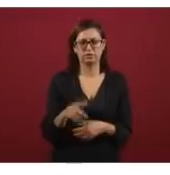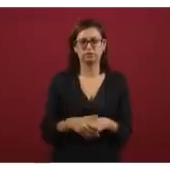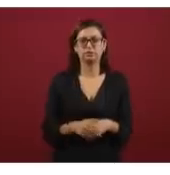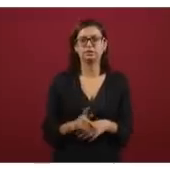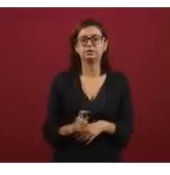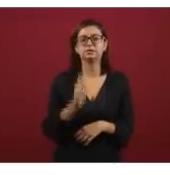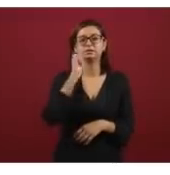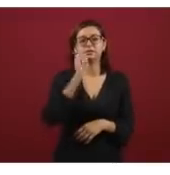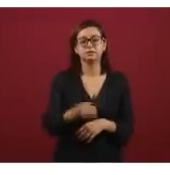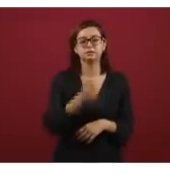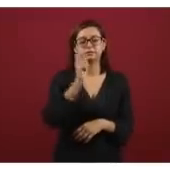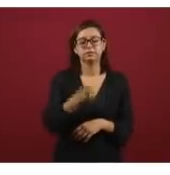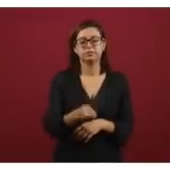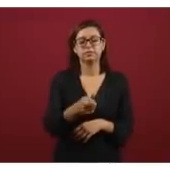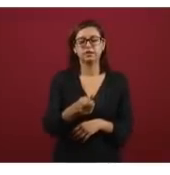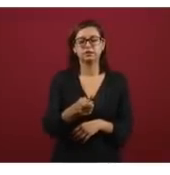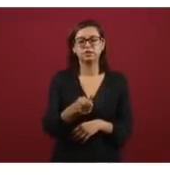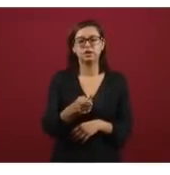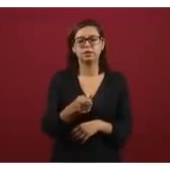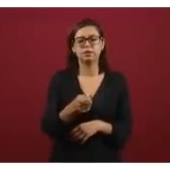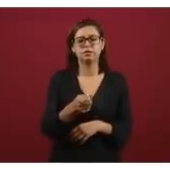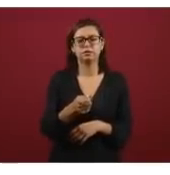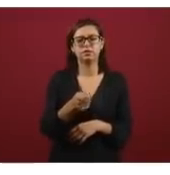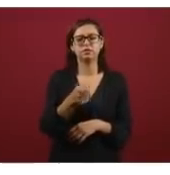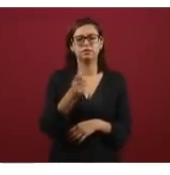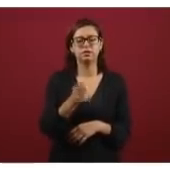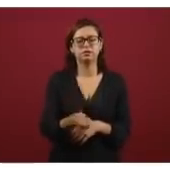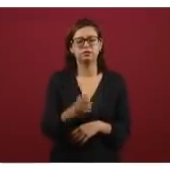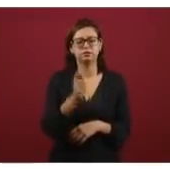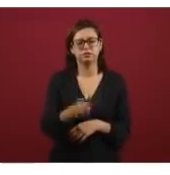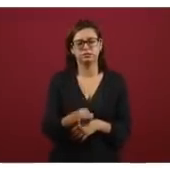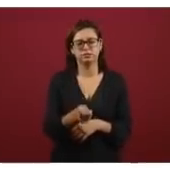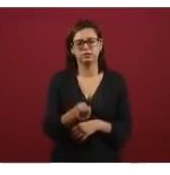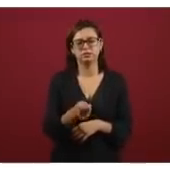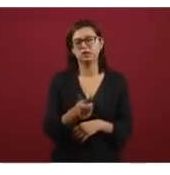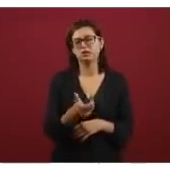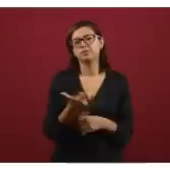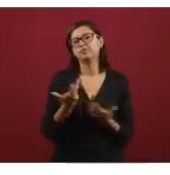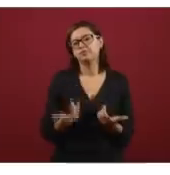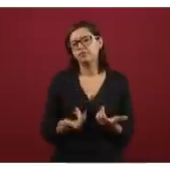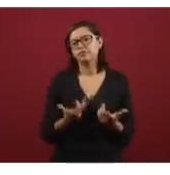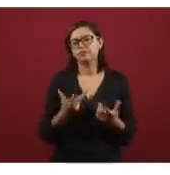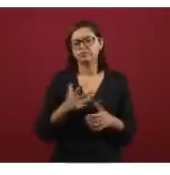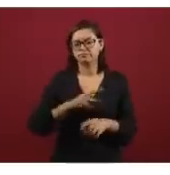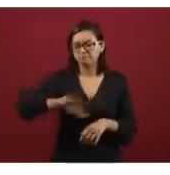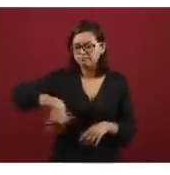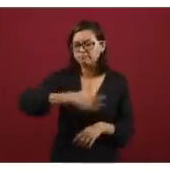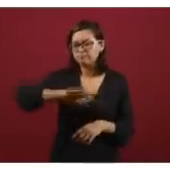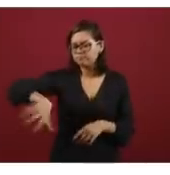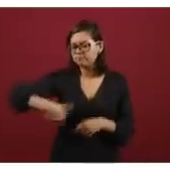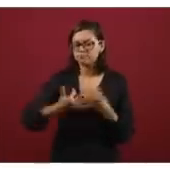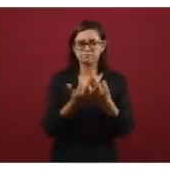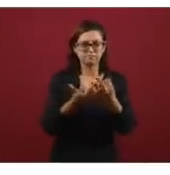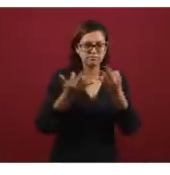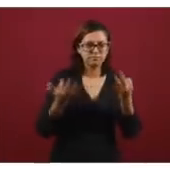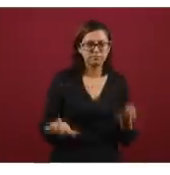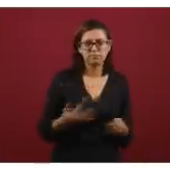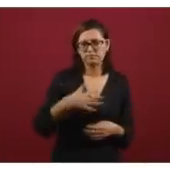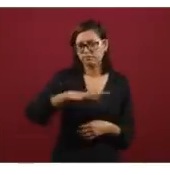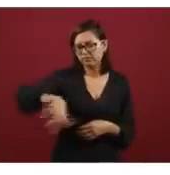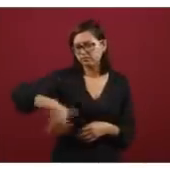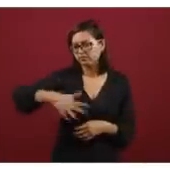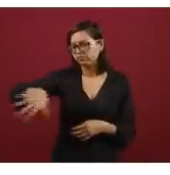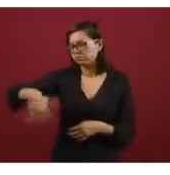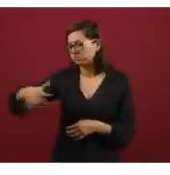Esto es producto, como lo decía el presidente, de la actividad exploratoria que hemos tenido y de la